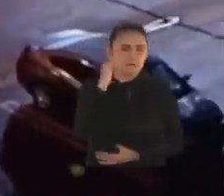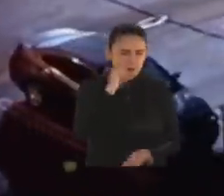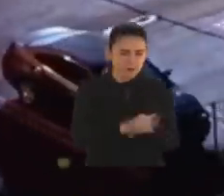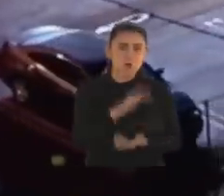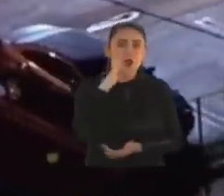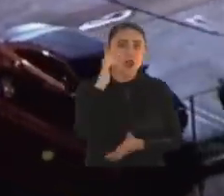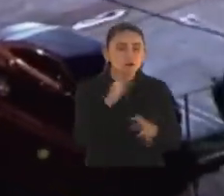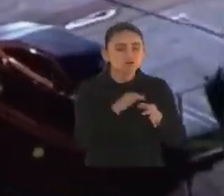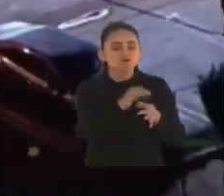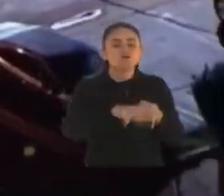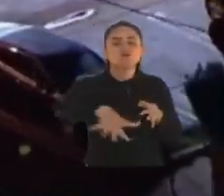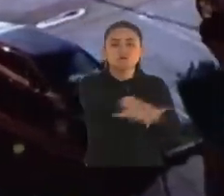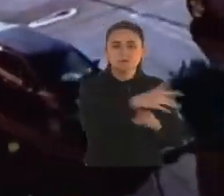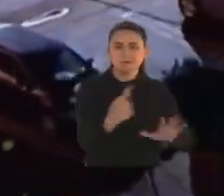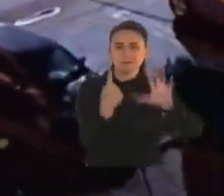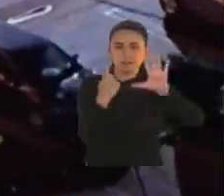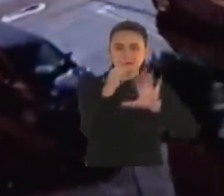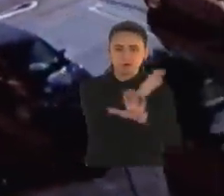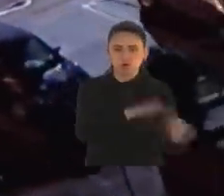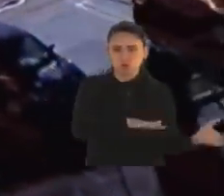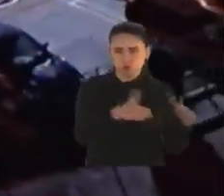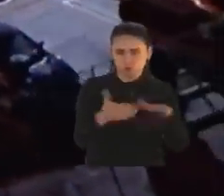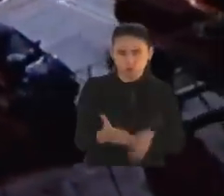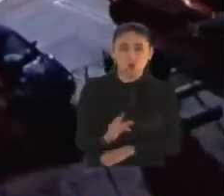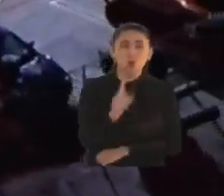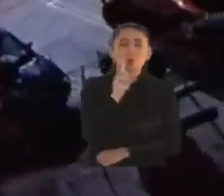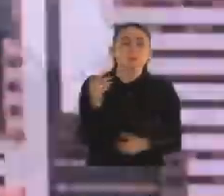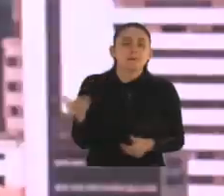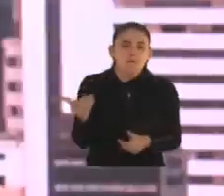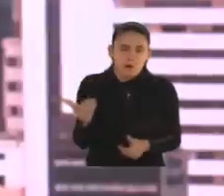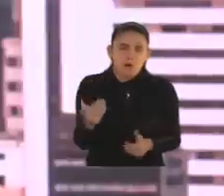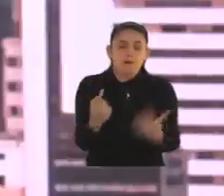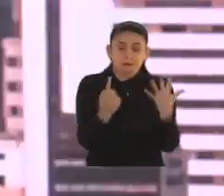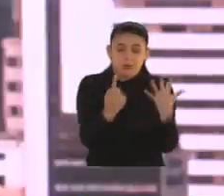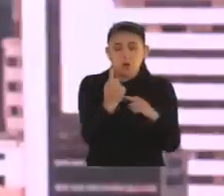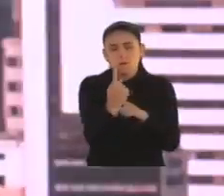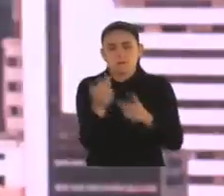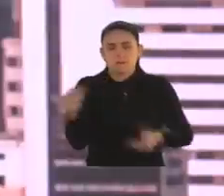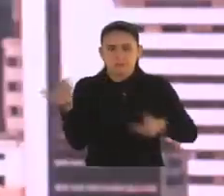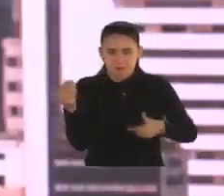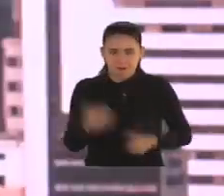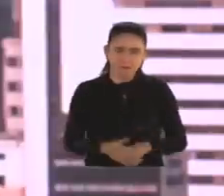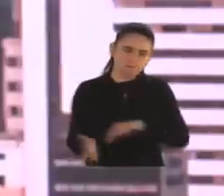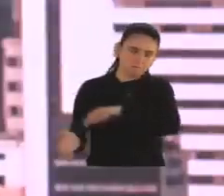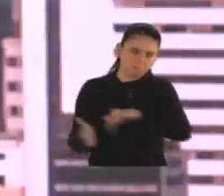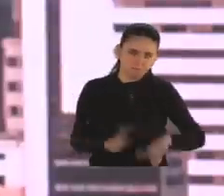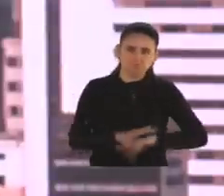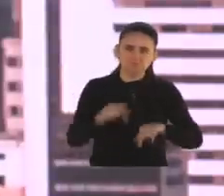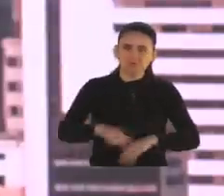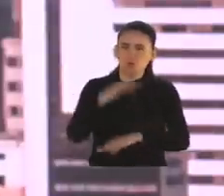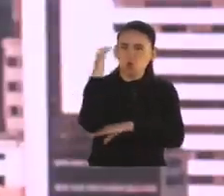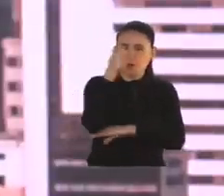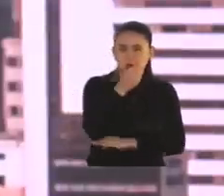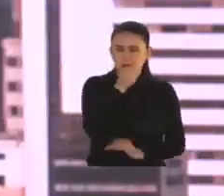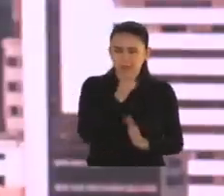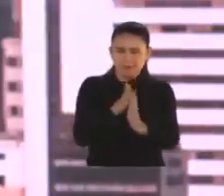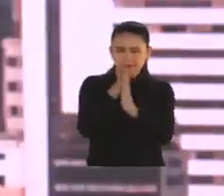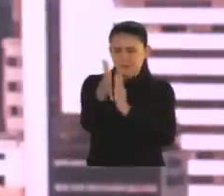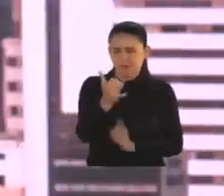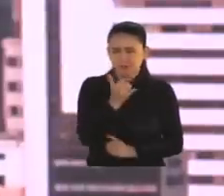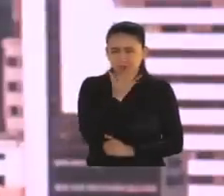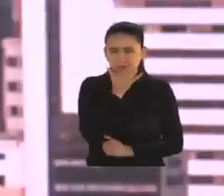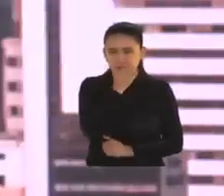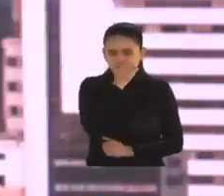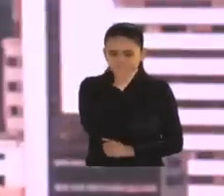que dejó 6 víctimas fatales, entre ellas un bebé. Y volvemos con noticias de Colombia porque sabemos que es muy preocupante